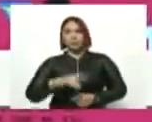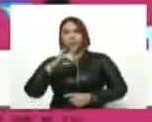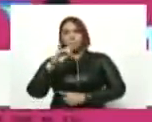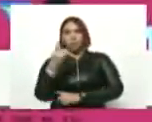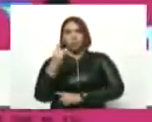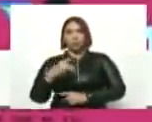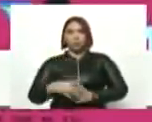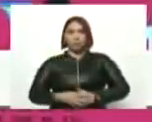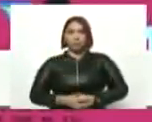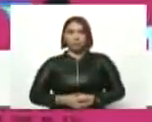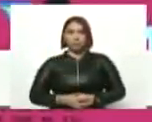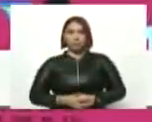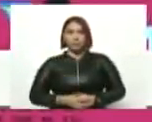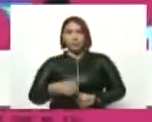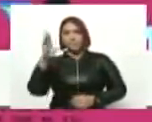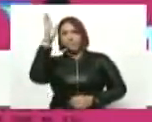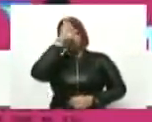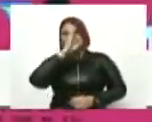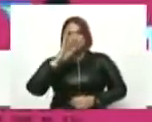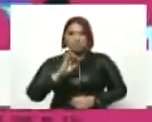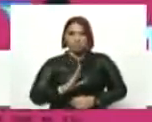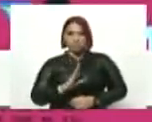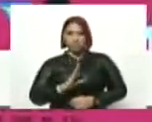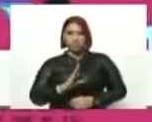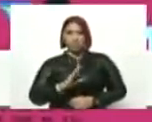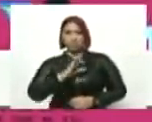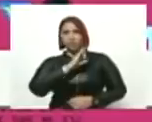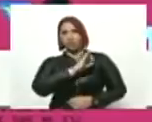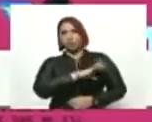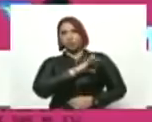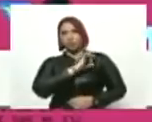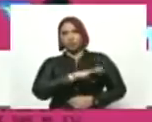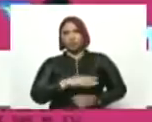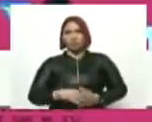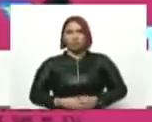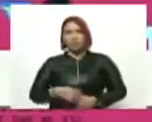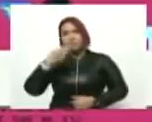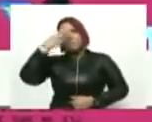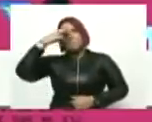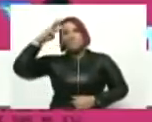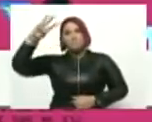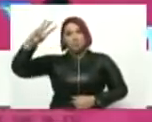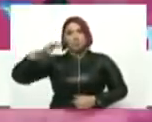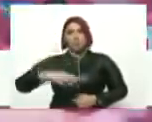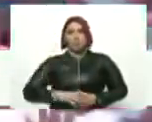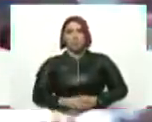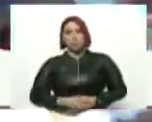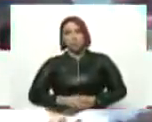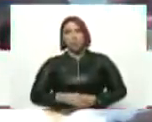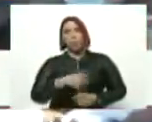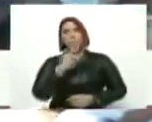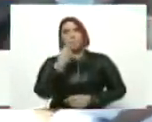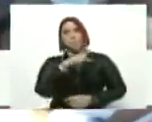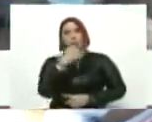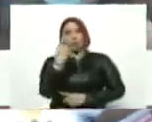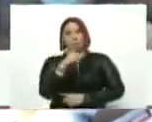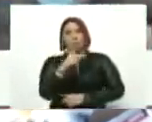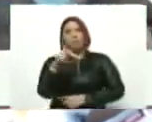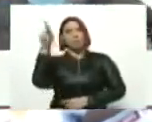Bolivia, Brasil, Chile, México, Paraguay,